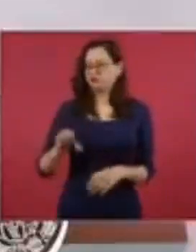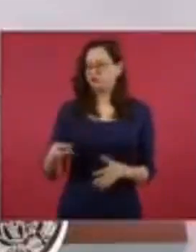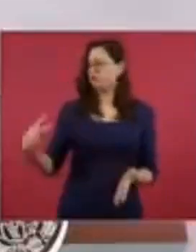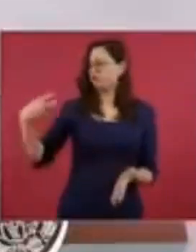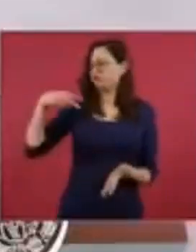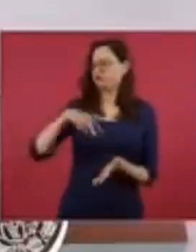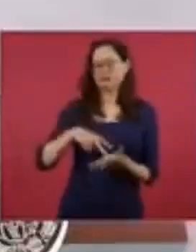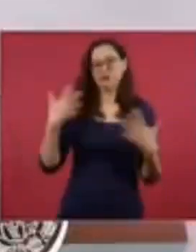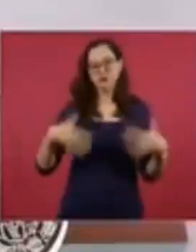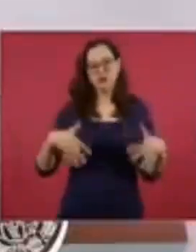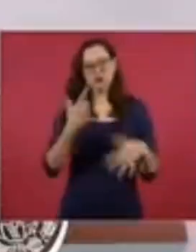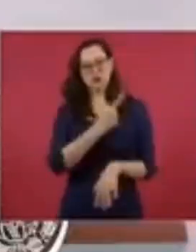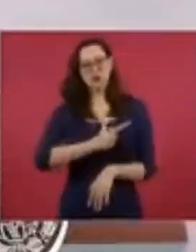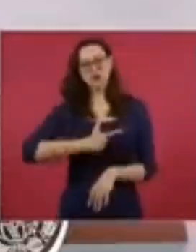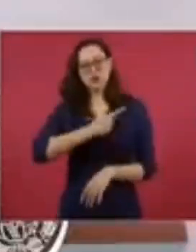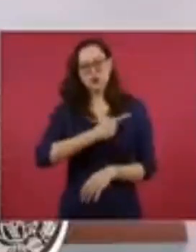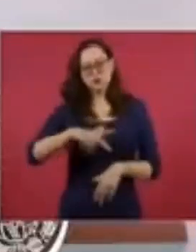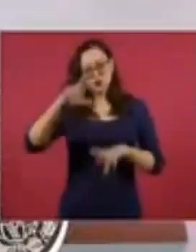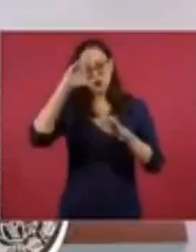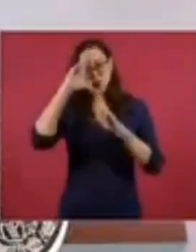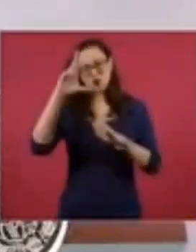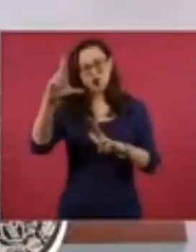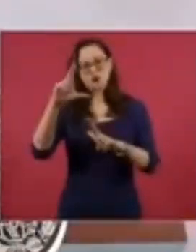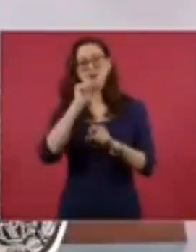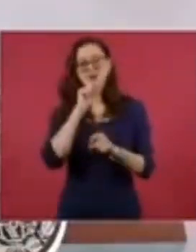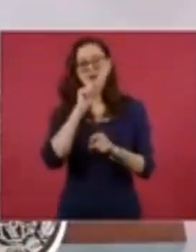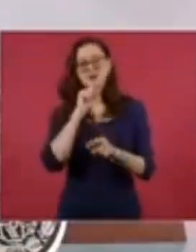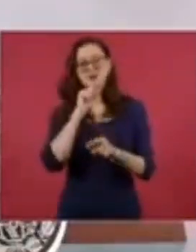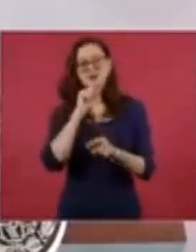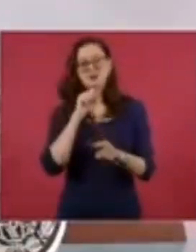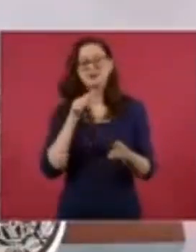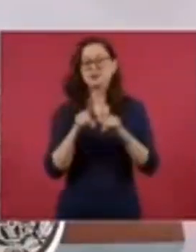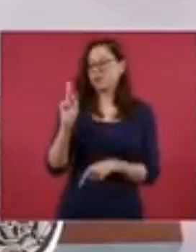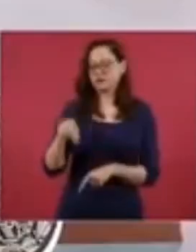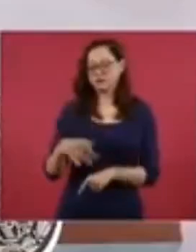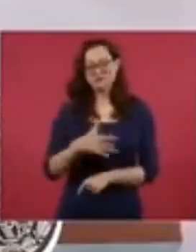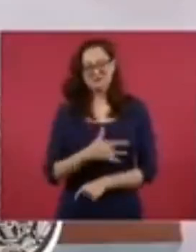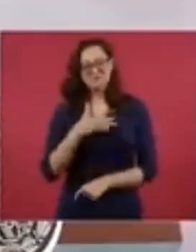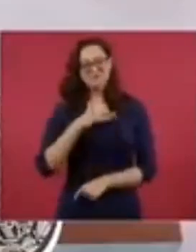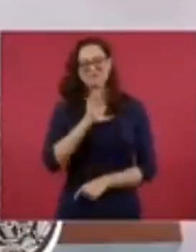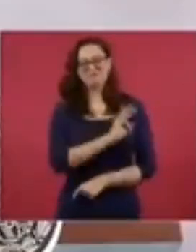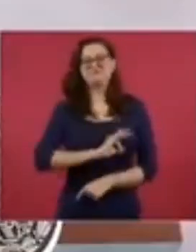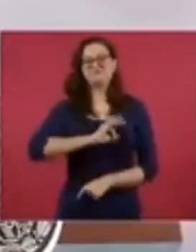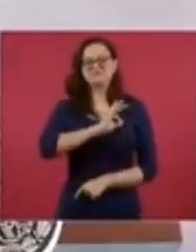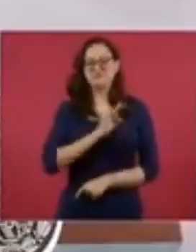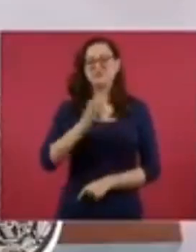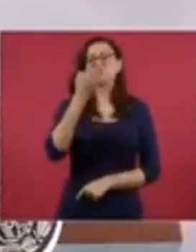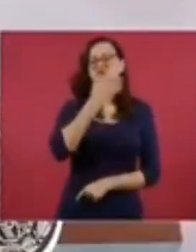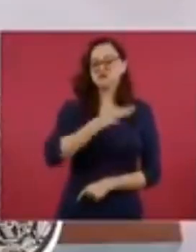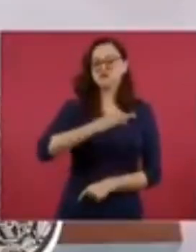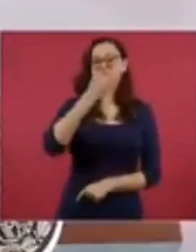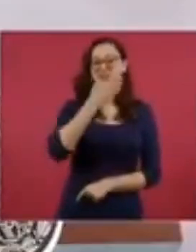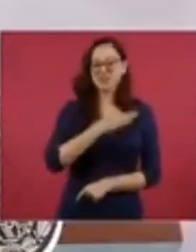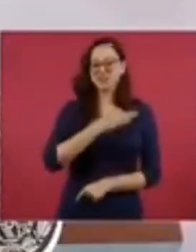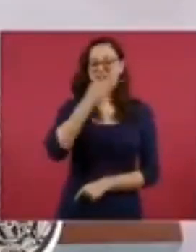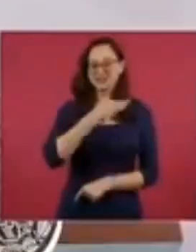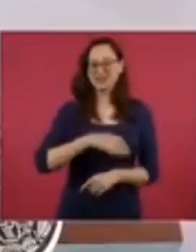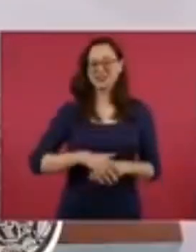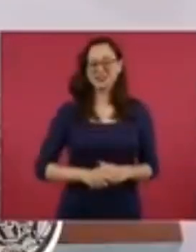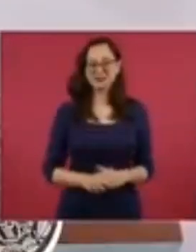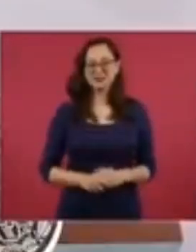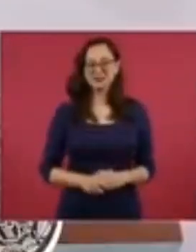honor, y además es un día de fiesta para el Instituto Politécnico Nacional. Iría más